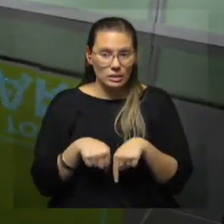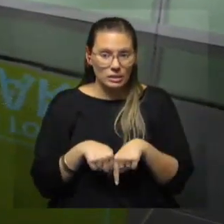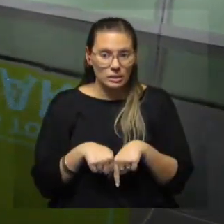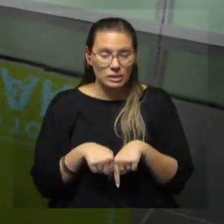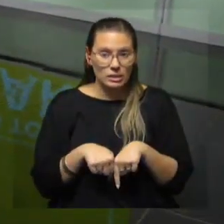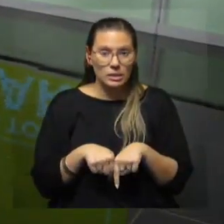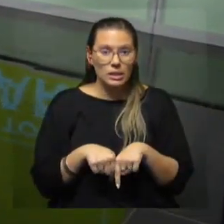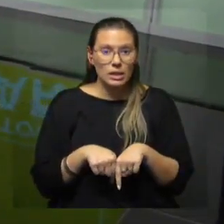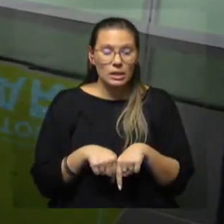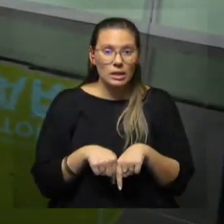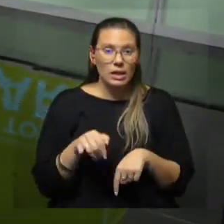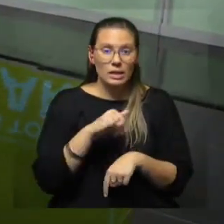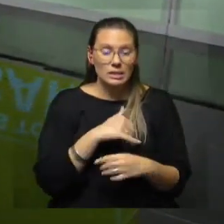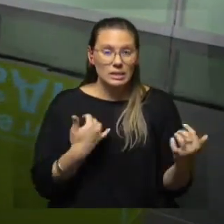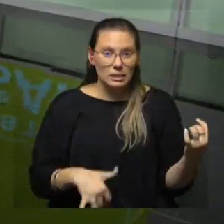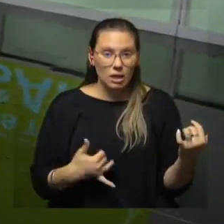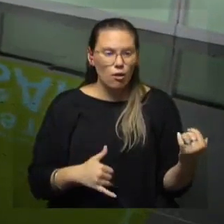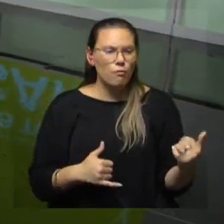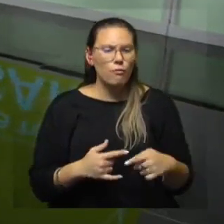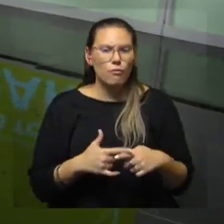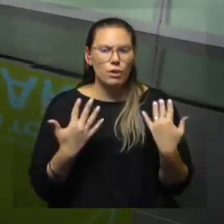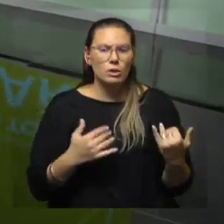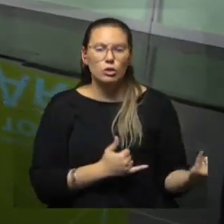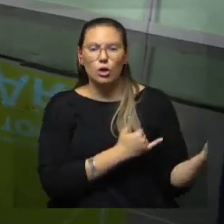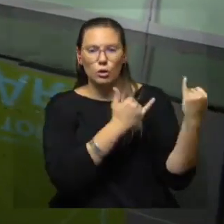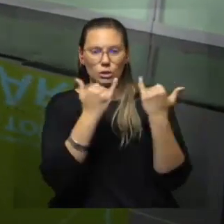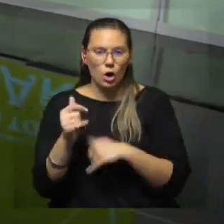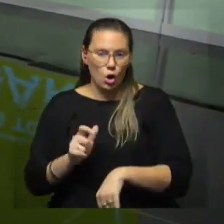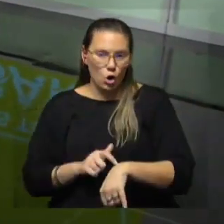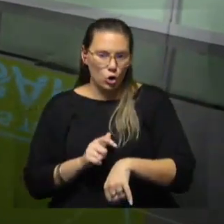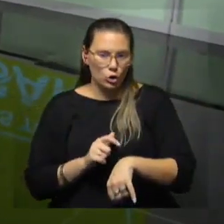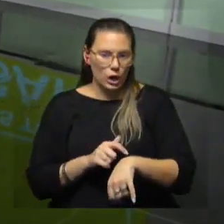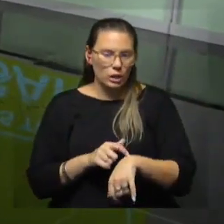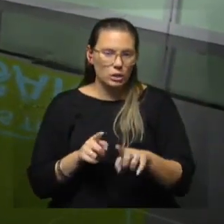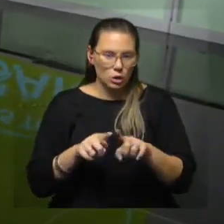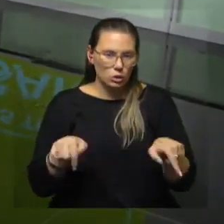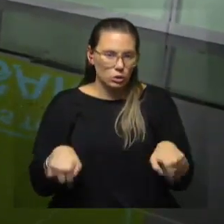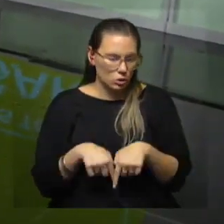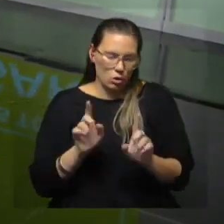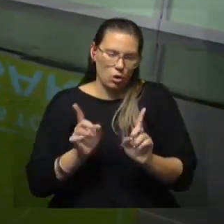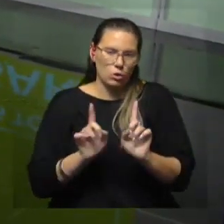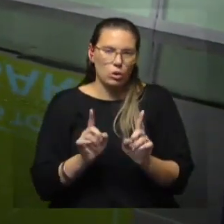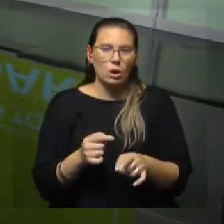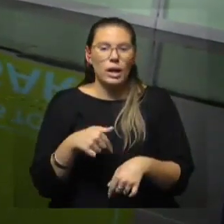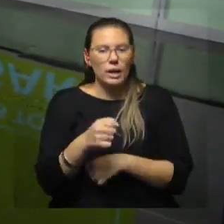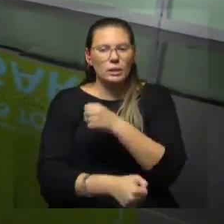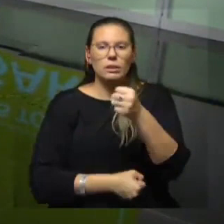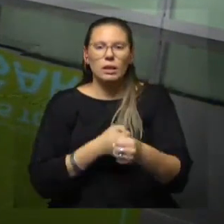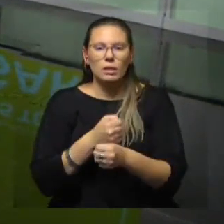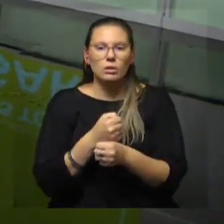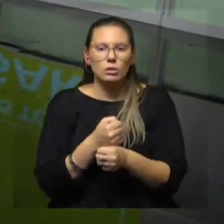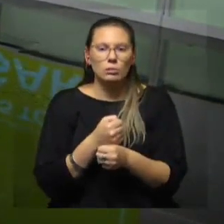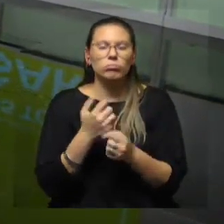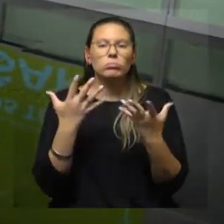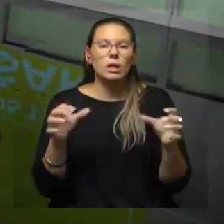viene con festejo todo el día. Con festejo. No, no en horario a la Zita Rosa. No, no. Este año dijimos, vamos a